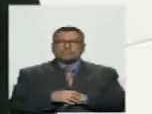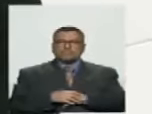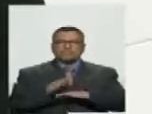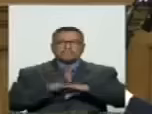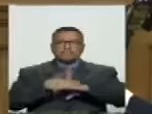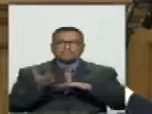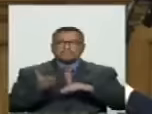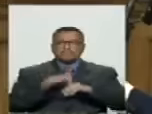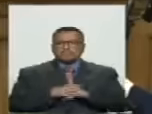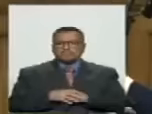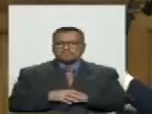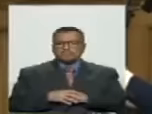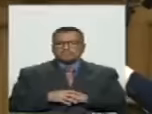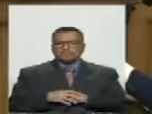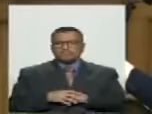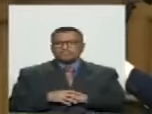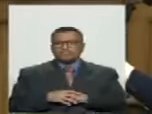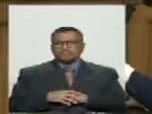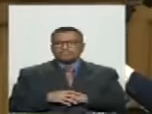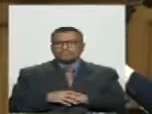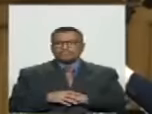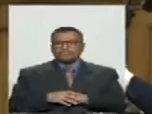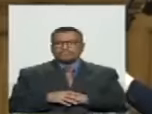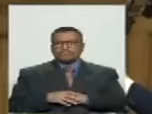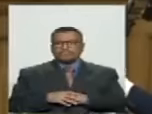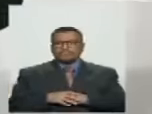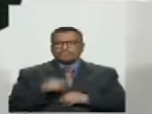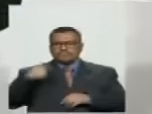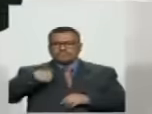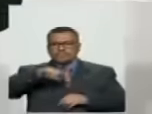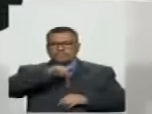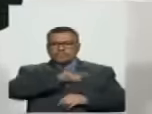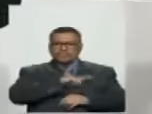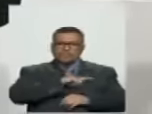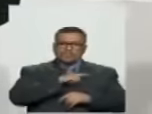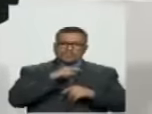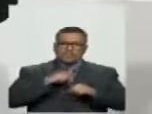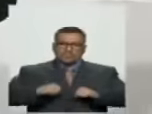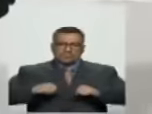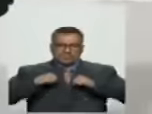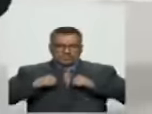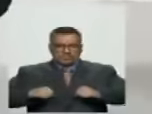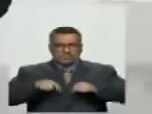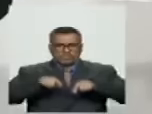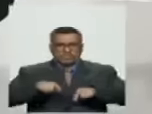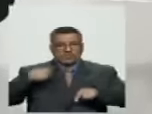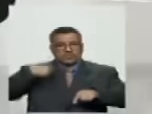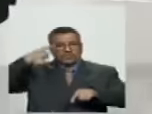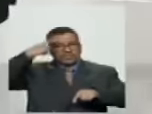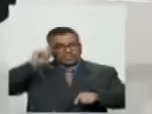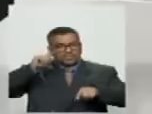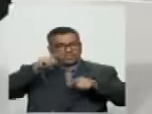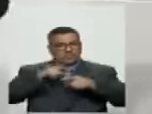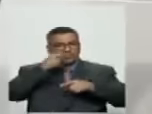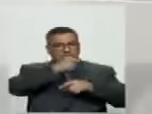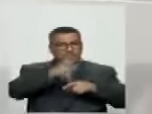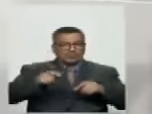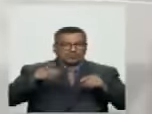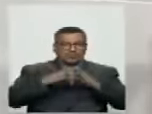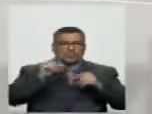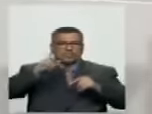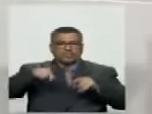Porque, claro, nos toca a nosotros plantarnos. Y ojalá se planten otros pueblos del